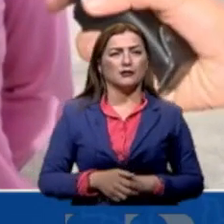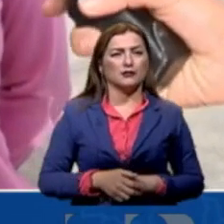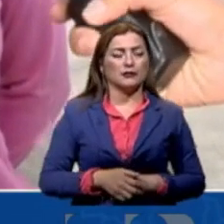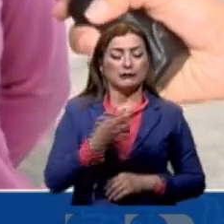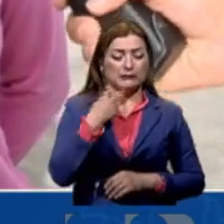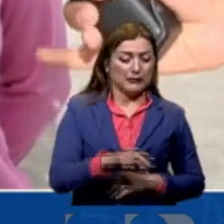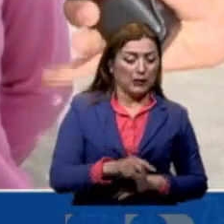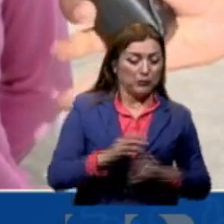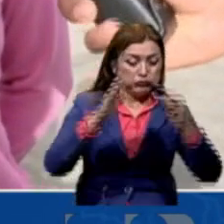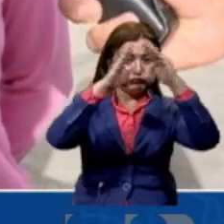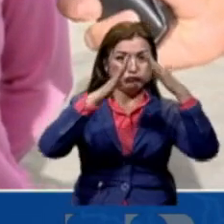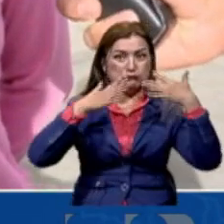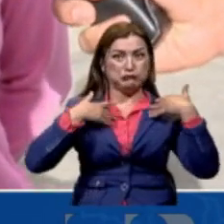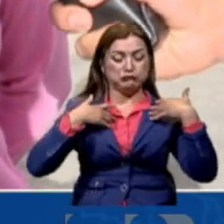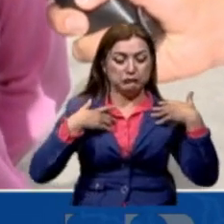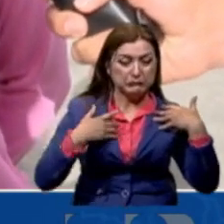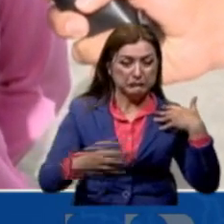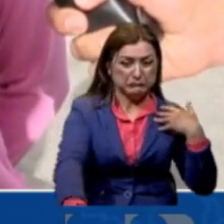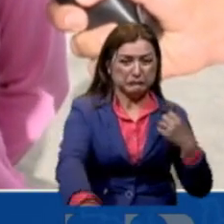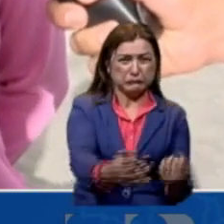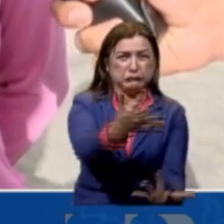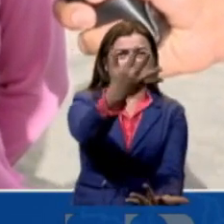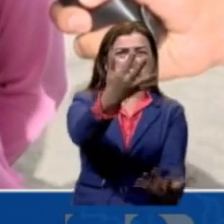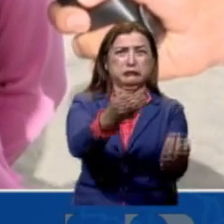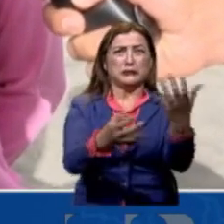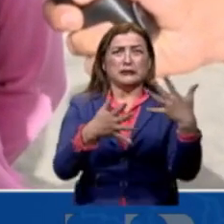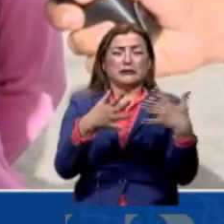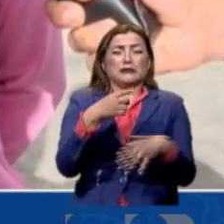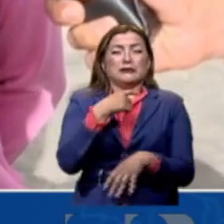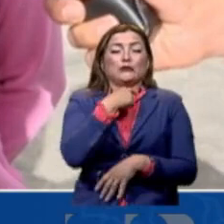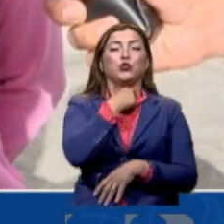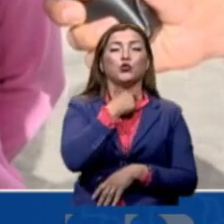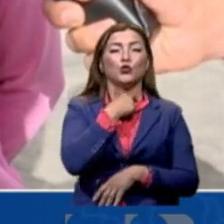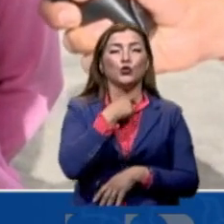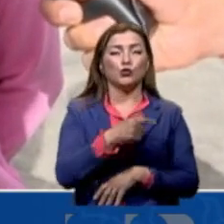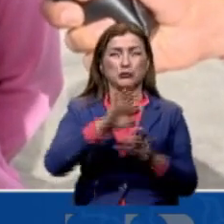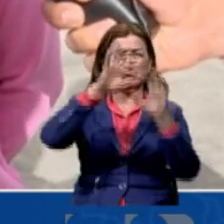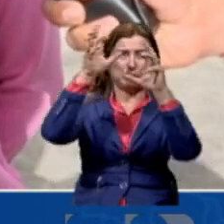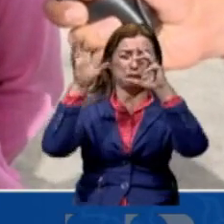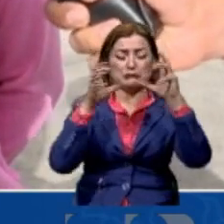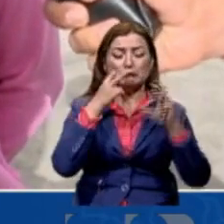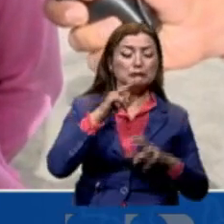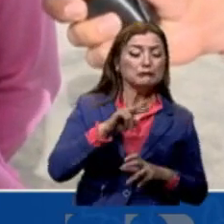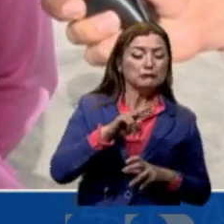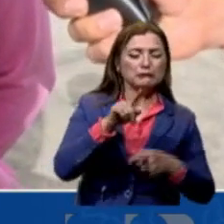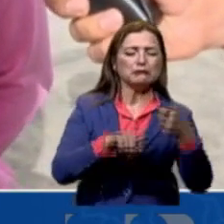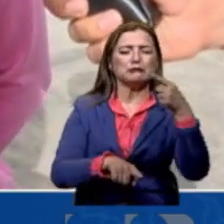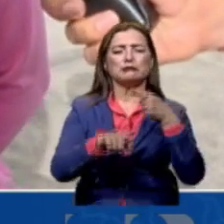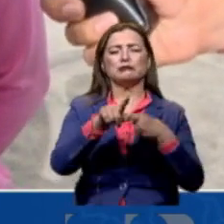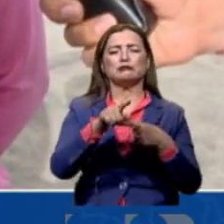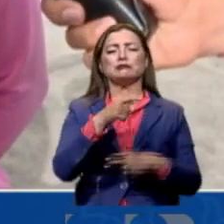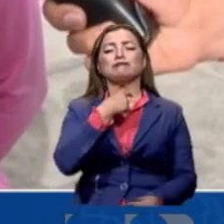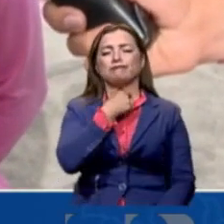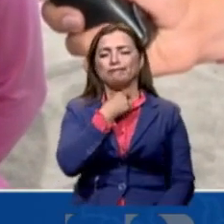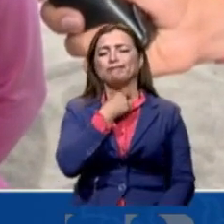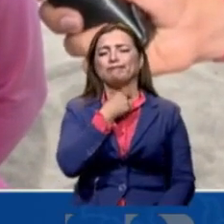súper altas, el humo estaba espeso, no se podía ver casi nada. Y sí tenía miedo de que